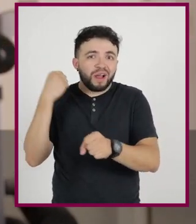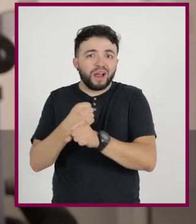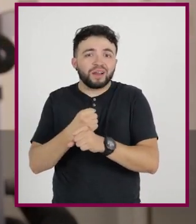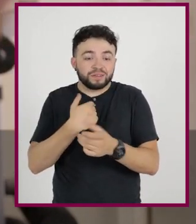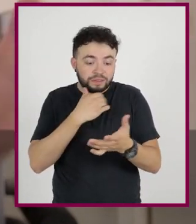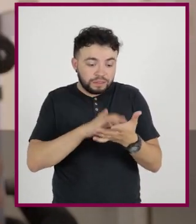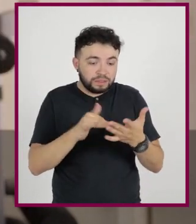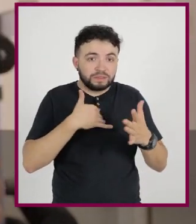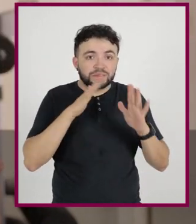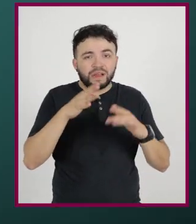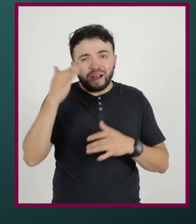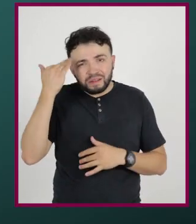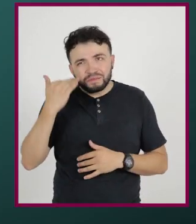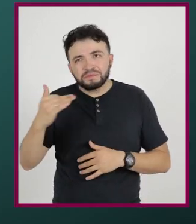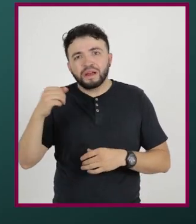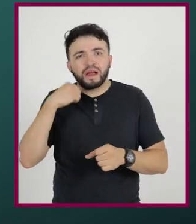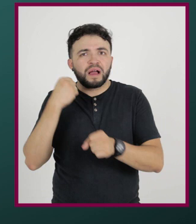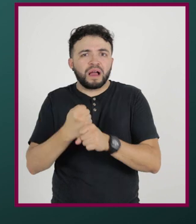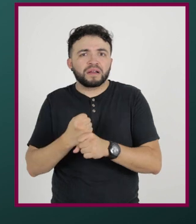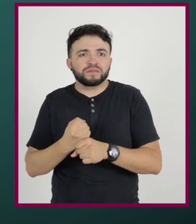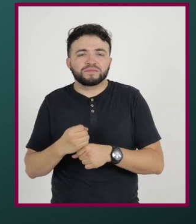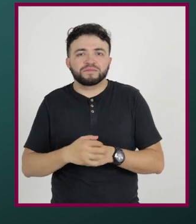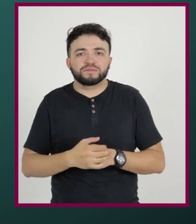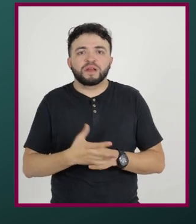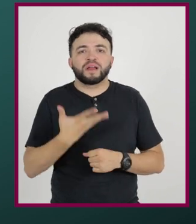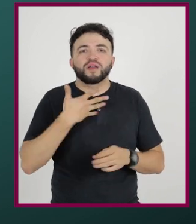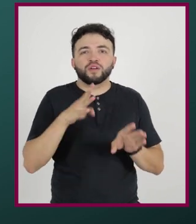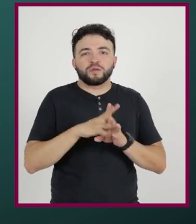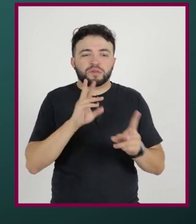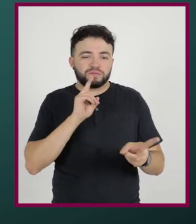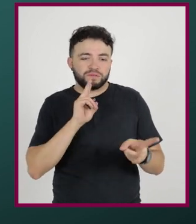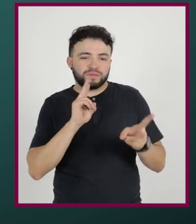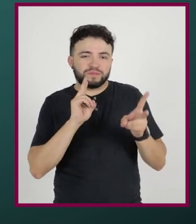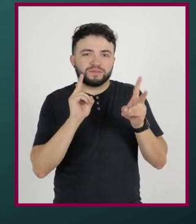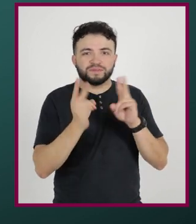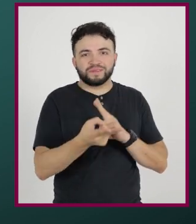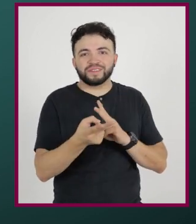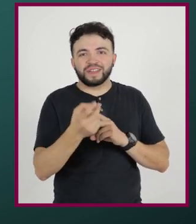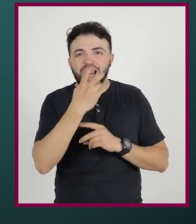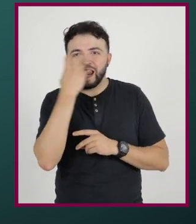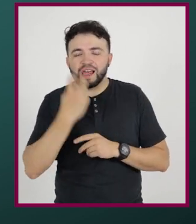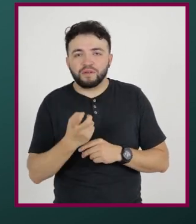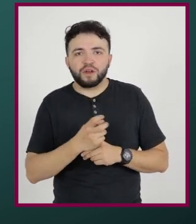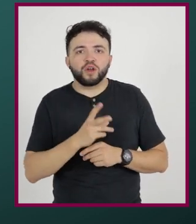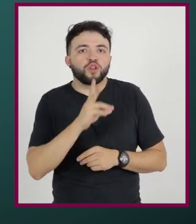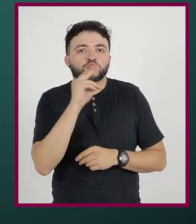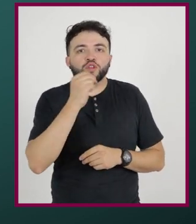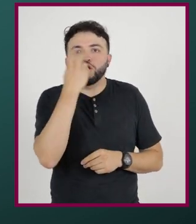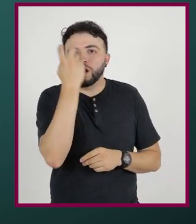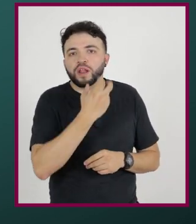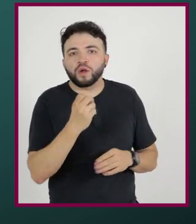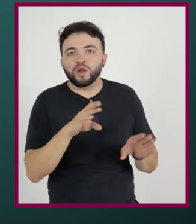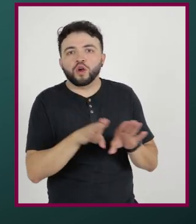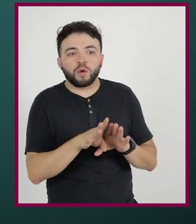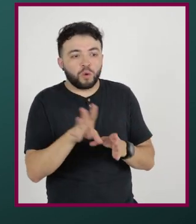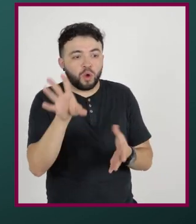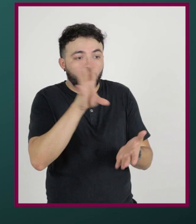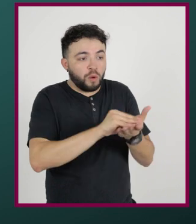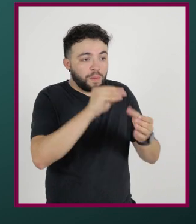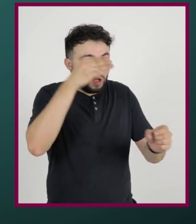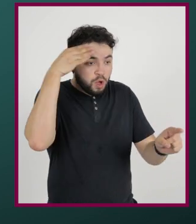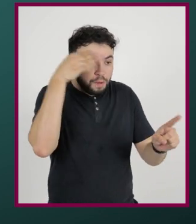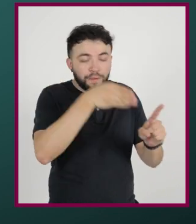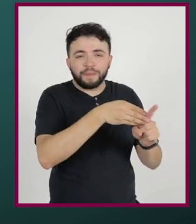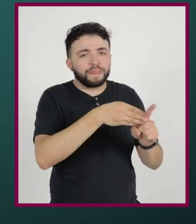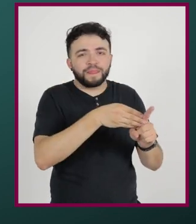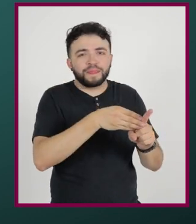años después de haberse leído. Emplea el lenguaje figurado y recursos literarios. Esto es que no utiliza un lenguaje concreto